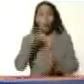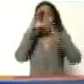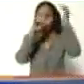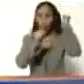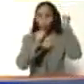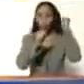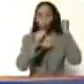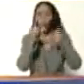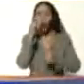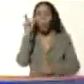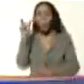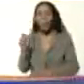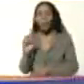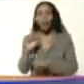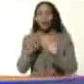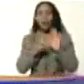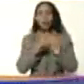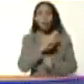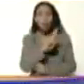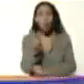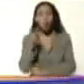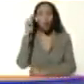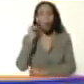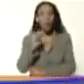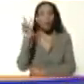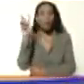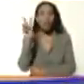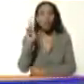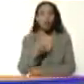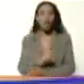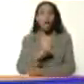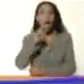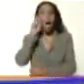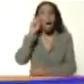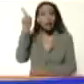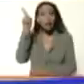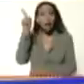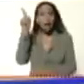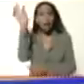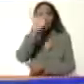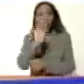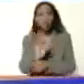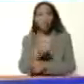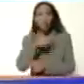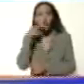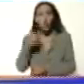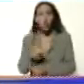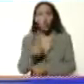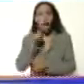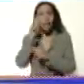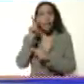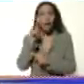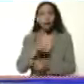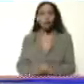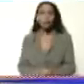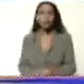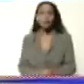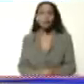embajador de la República Bolivariana de Venezuela en la Federación Rusia y en Moscú,